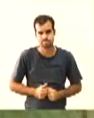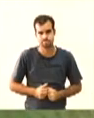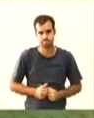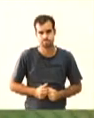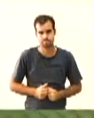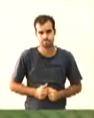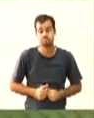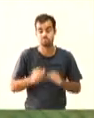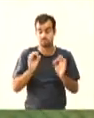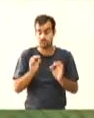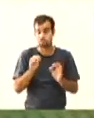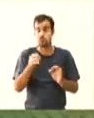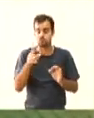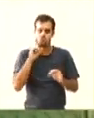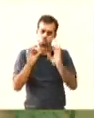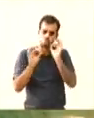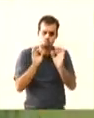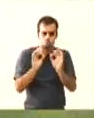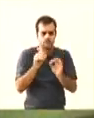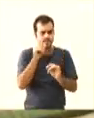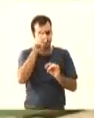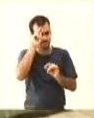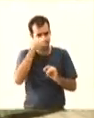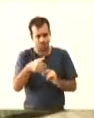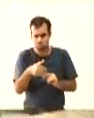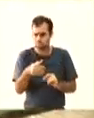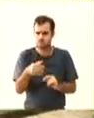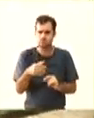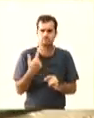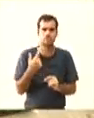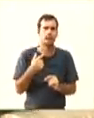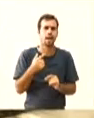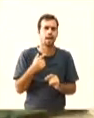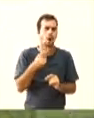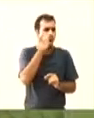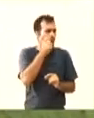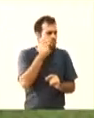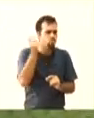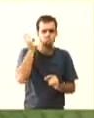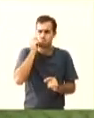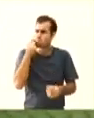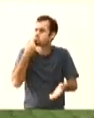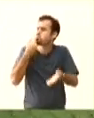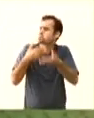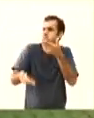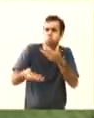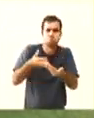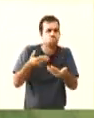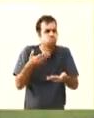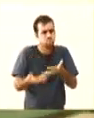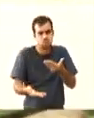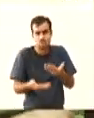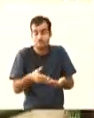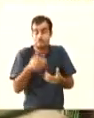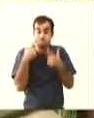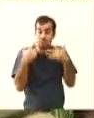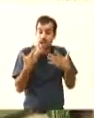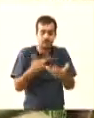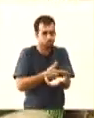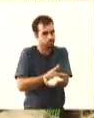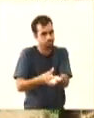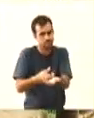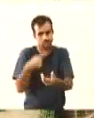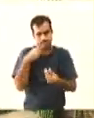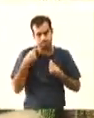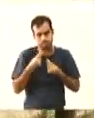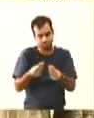desde el anonimato la salud de otros. No importa sexo, edad, raza o parentesco. Para ellos lo importante es donar. Por